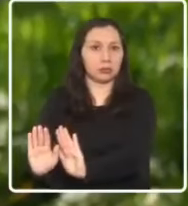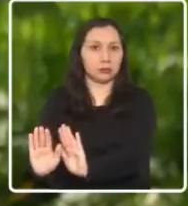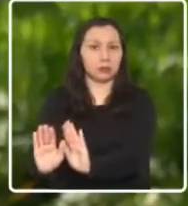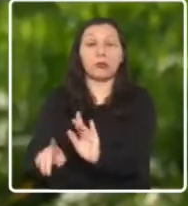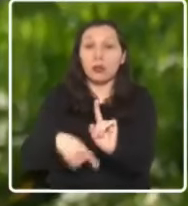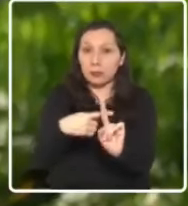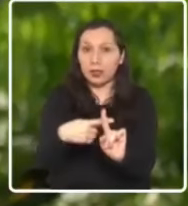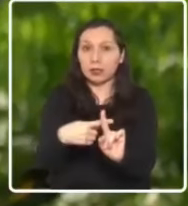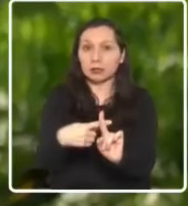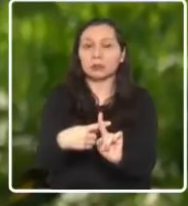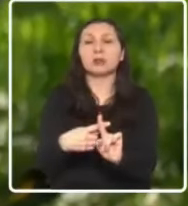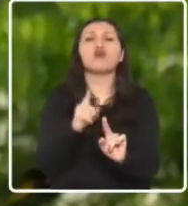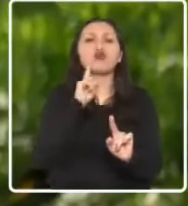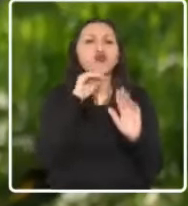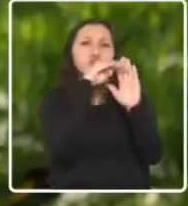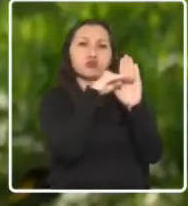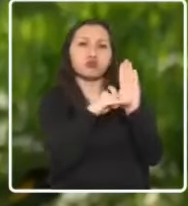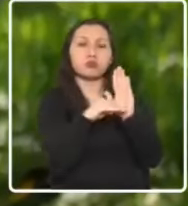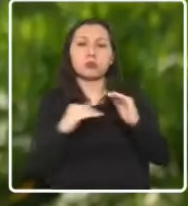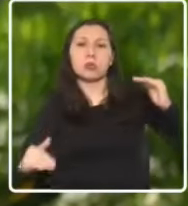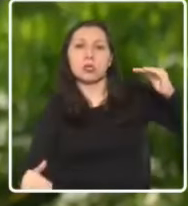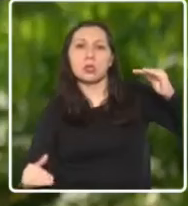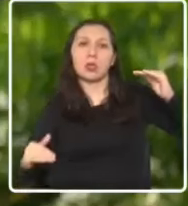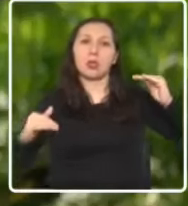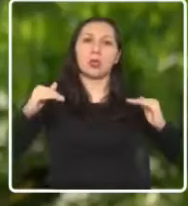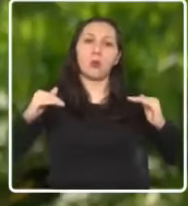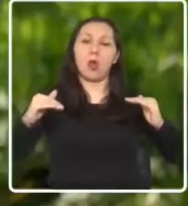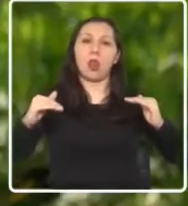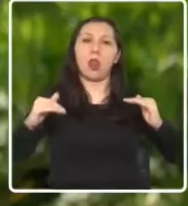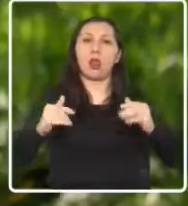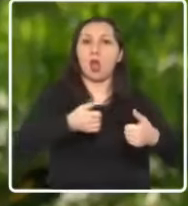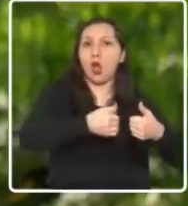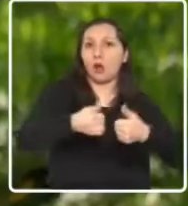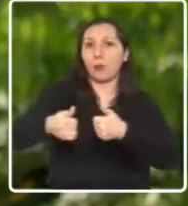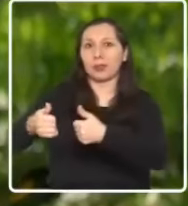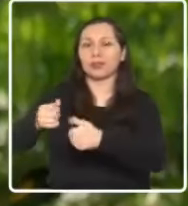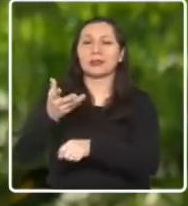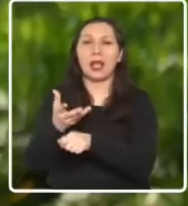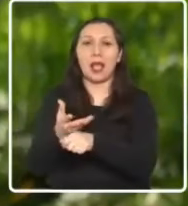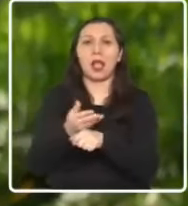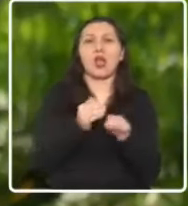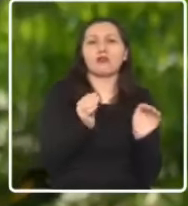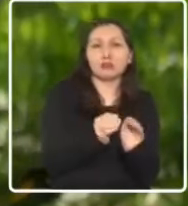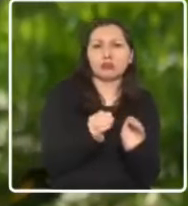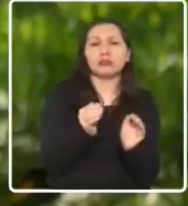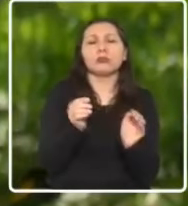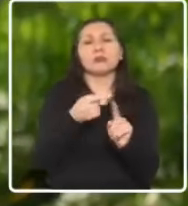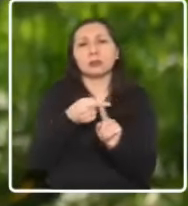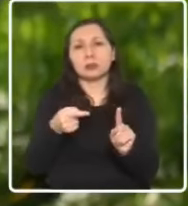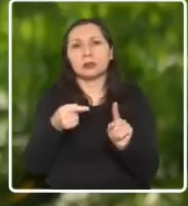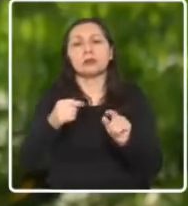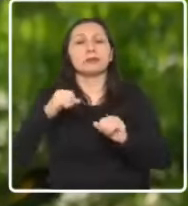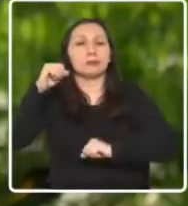más, contiene medidas para emparejar la cancha en la que compiten las micro, las pequeñas y